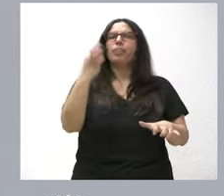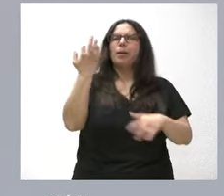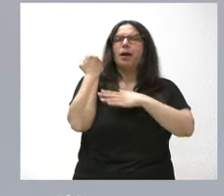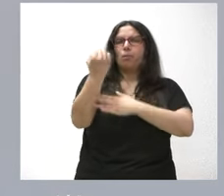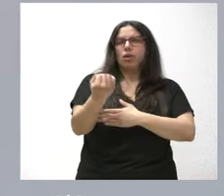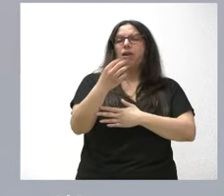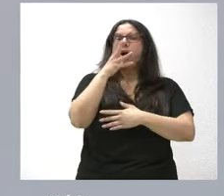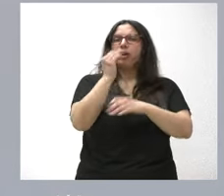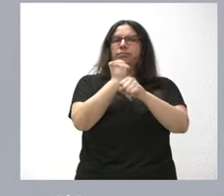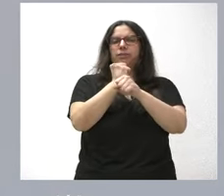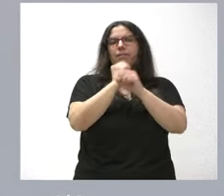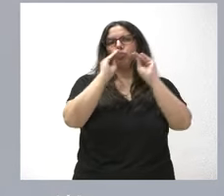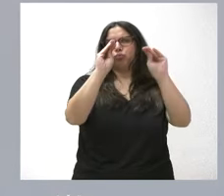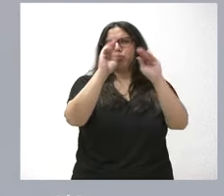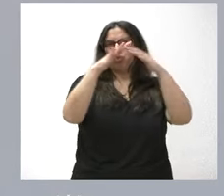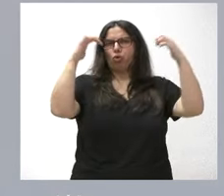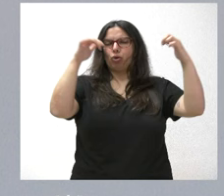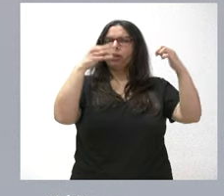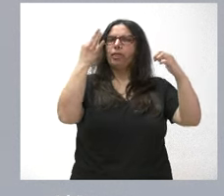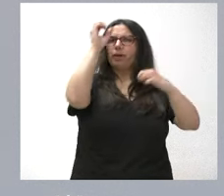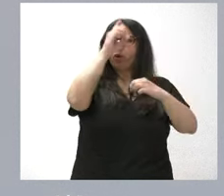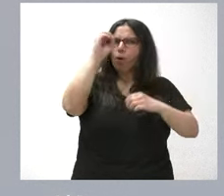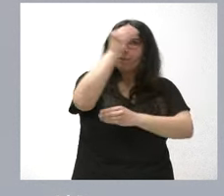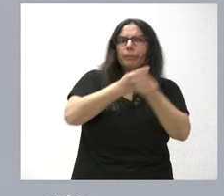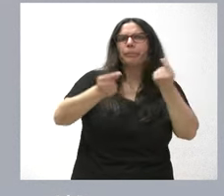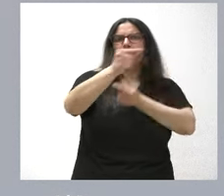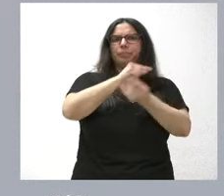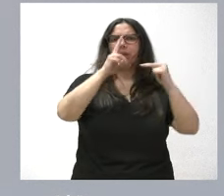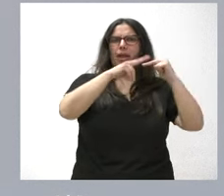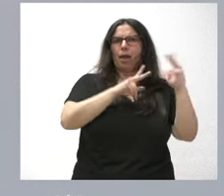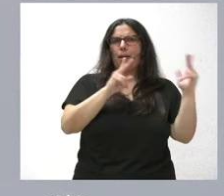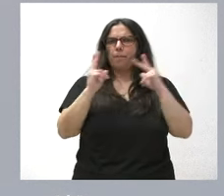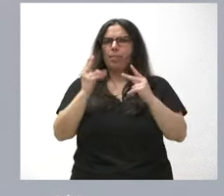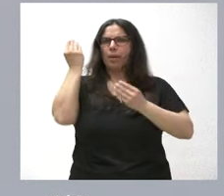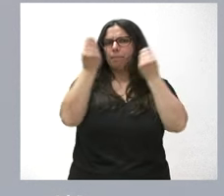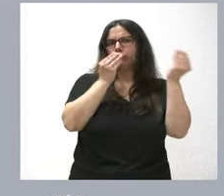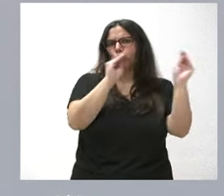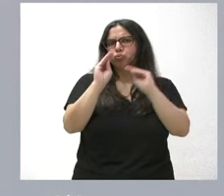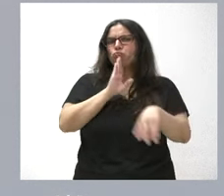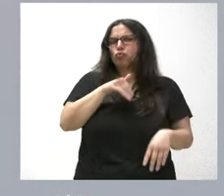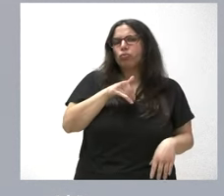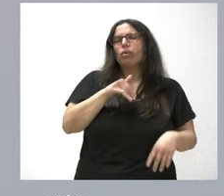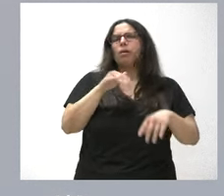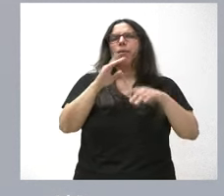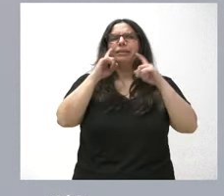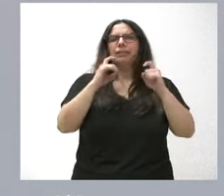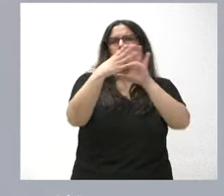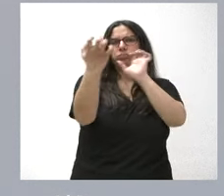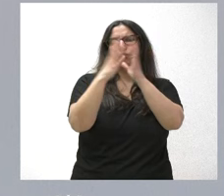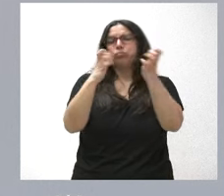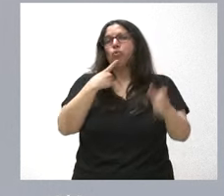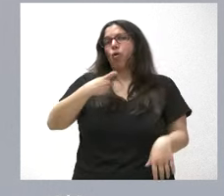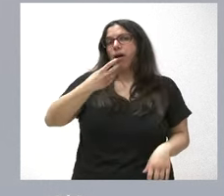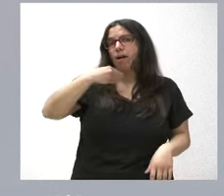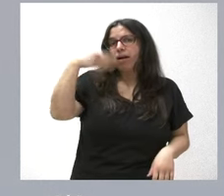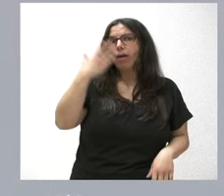Parlamento y ahí ellos tendrán que opinar, hacer también las enmiendas que crean oportuno y buscar los puntos de encuentro, y ojalá se puedan